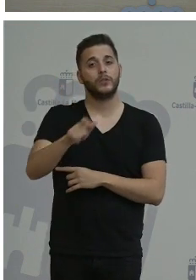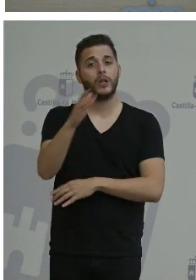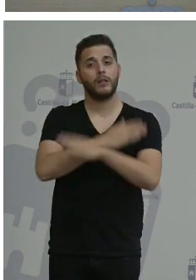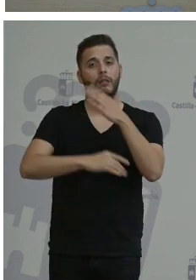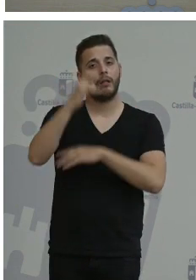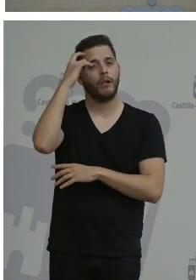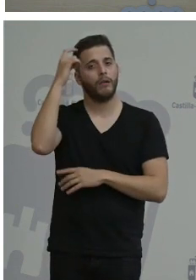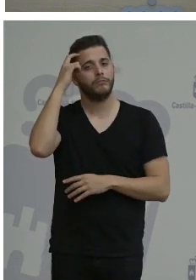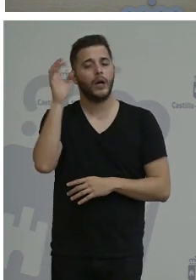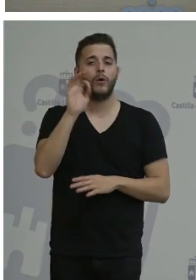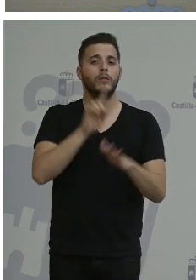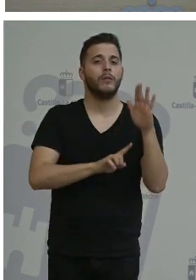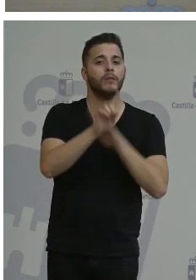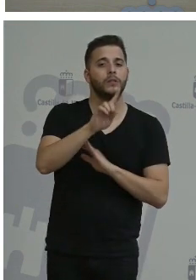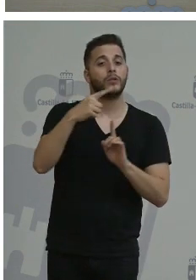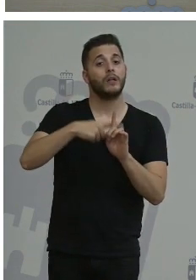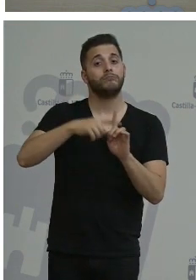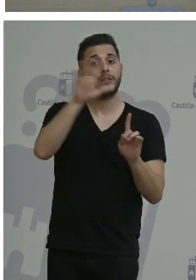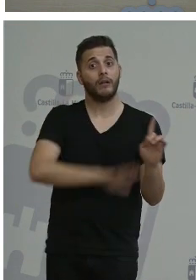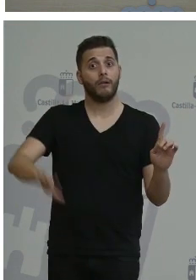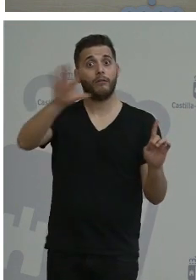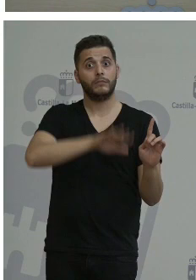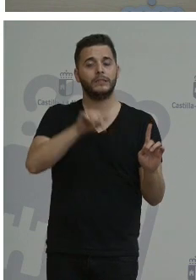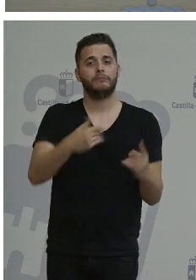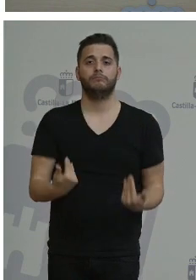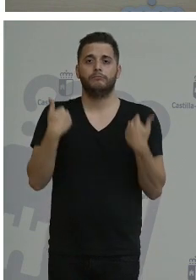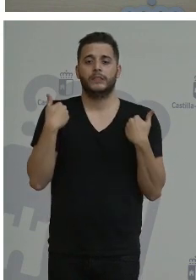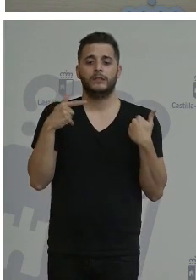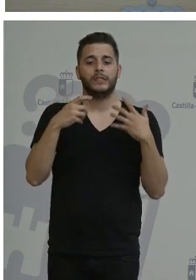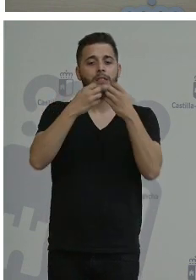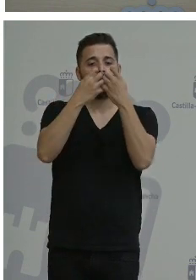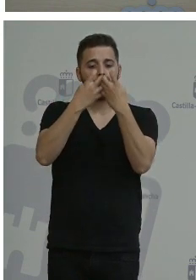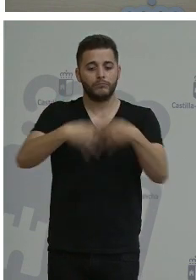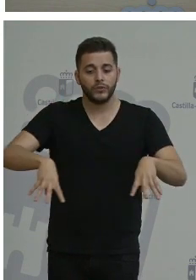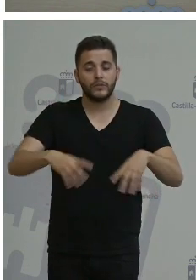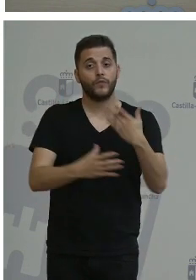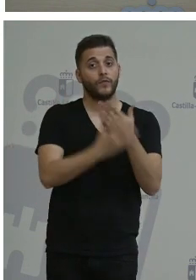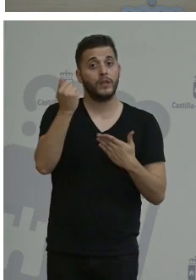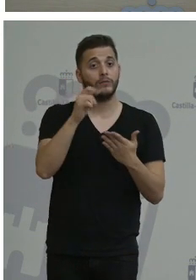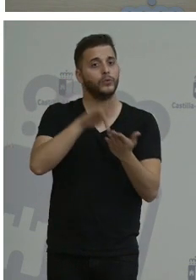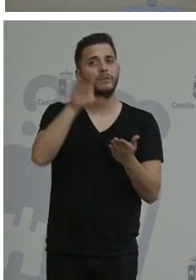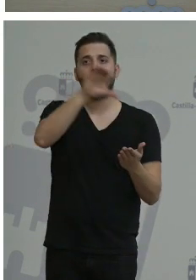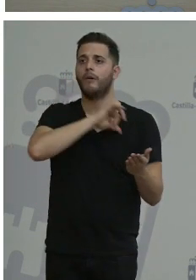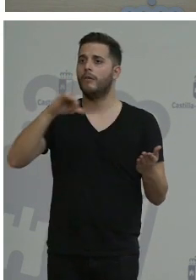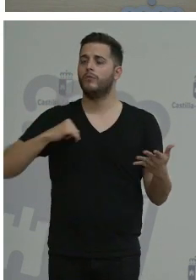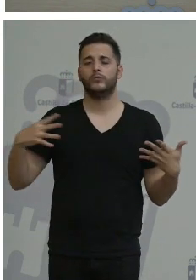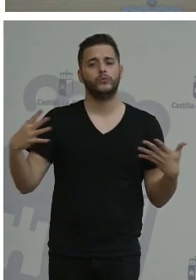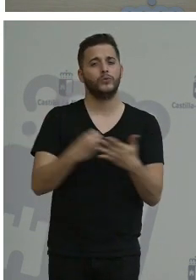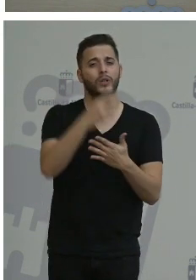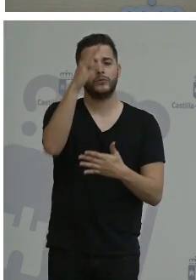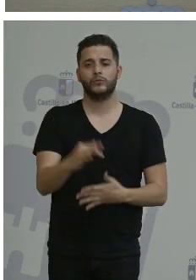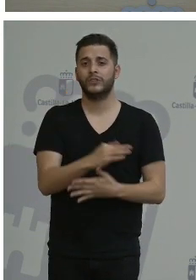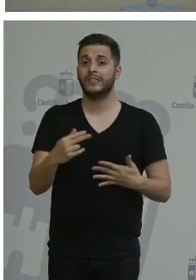intelectual o del desarrollo a nivel nacional. Tiene una estructura federativa en todas las comunidades autónomas, en las 17